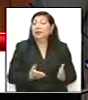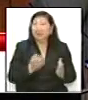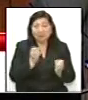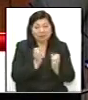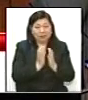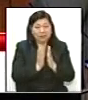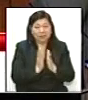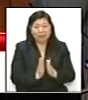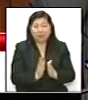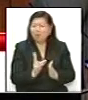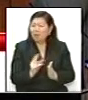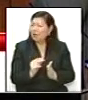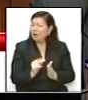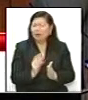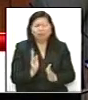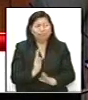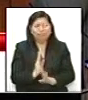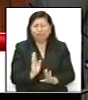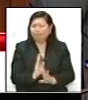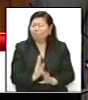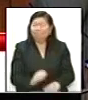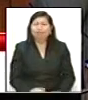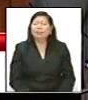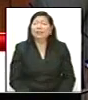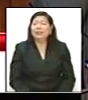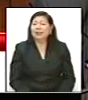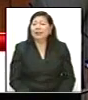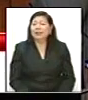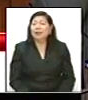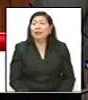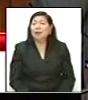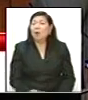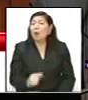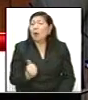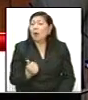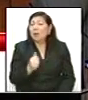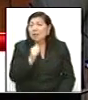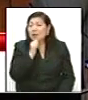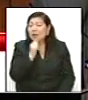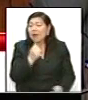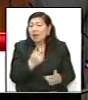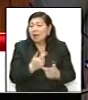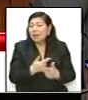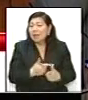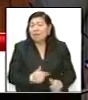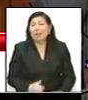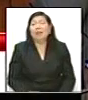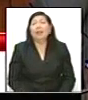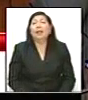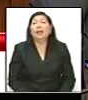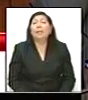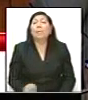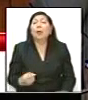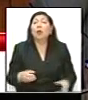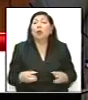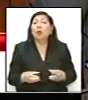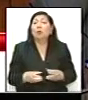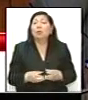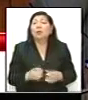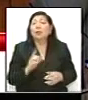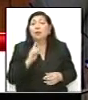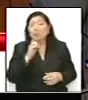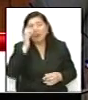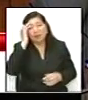firme, no una sentencia de primera instancia, o a pena privativa de la libertad efectiva por la comisión de delito